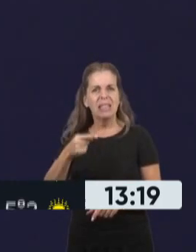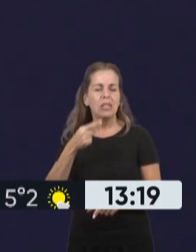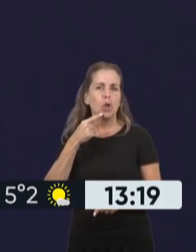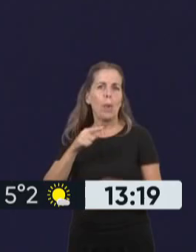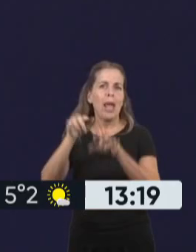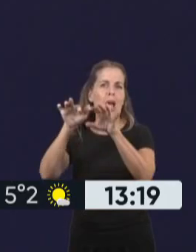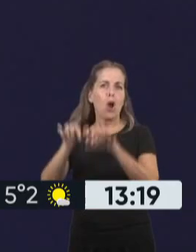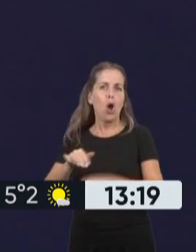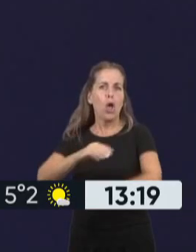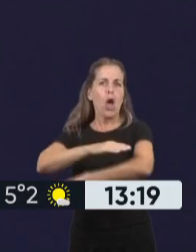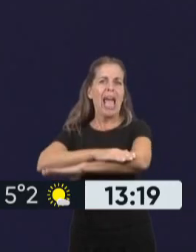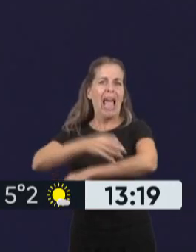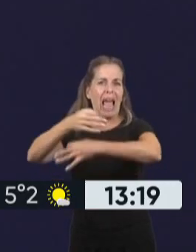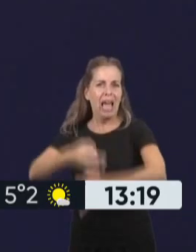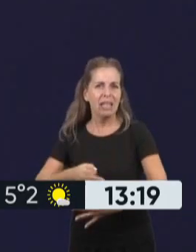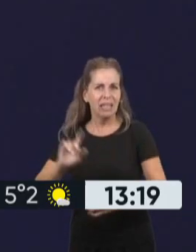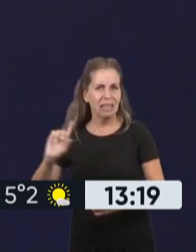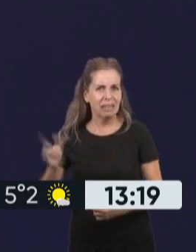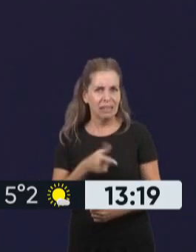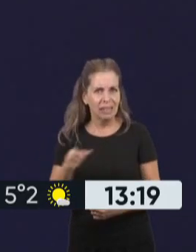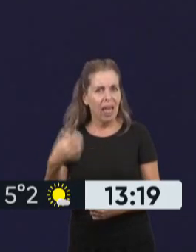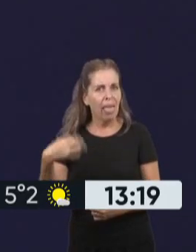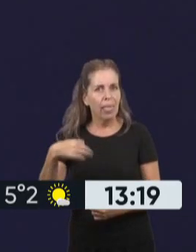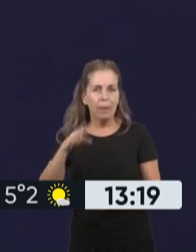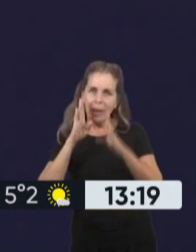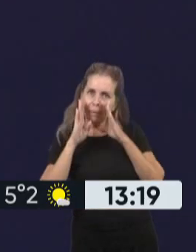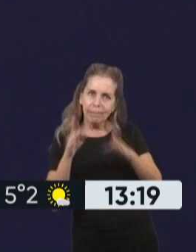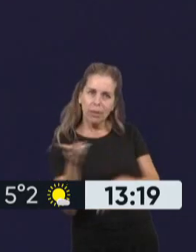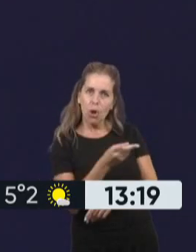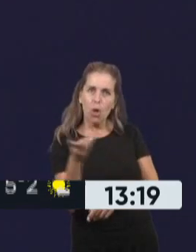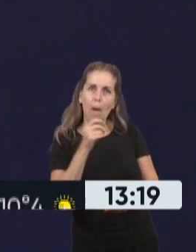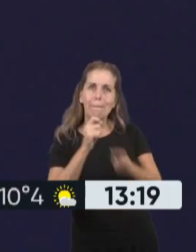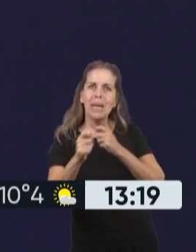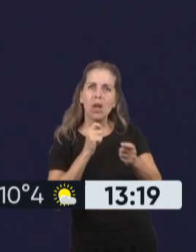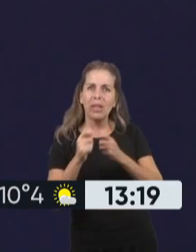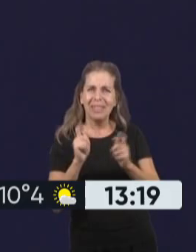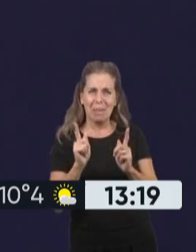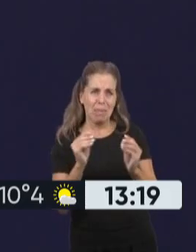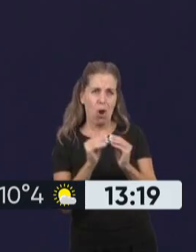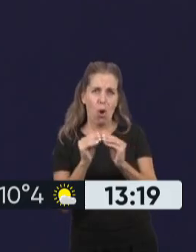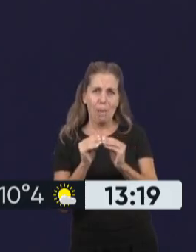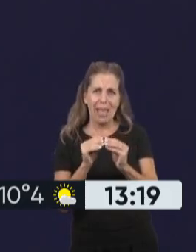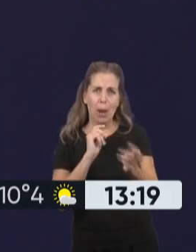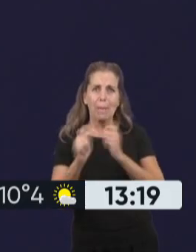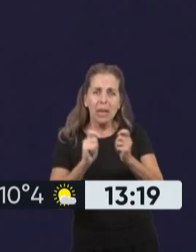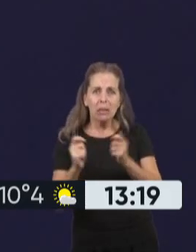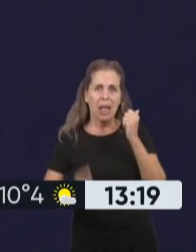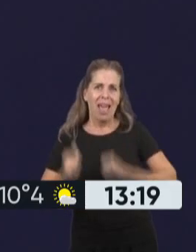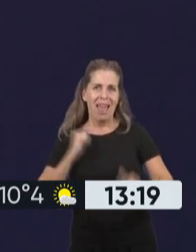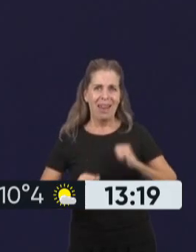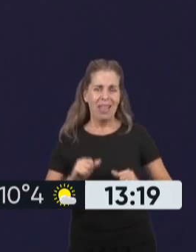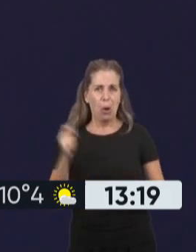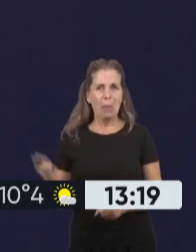sé qué. La verdad es que sería bueno que se ocupen también de este tipo de cosas, que son compañeros de todos nosotros y